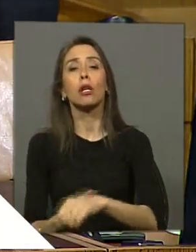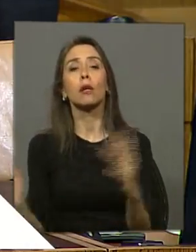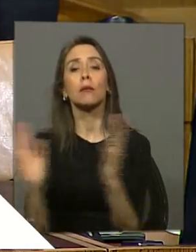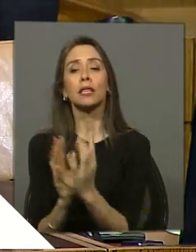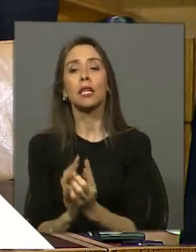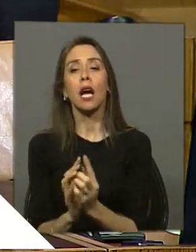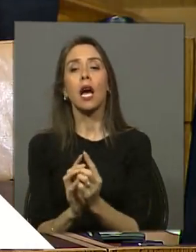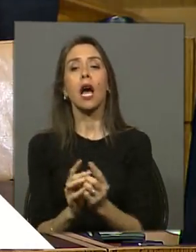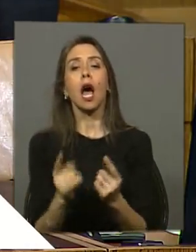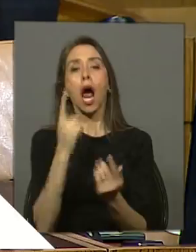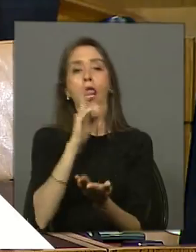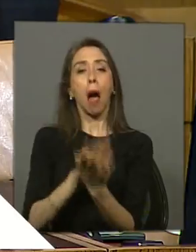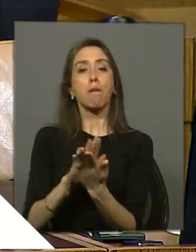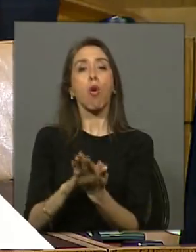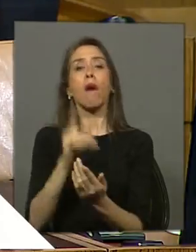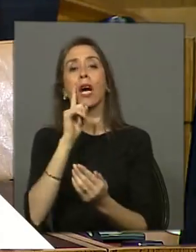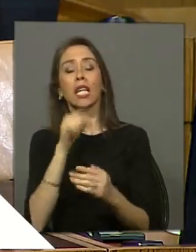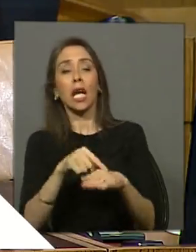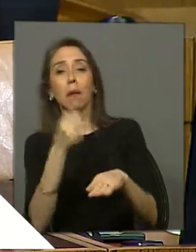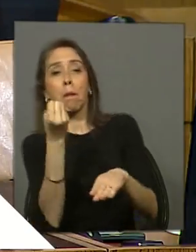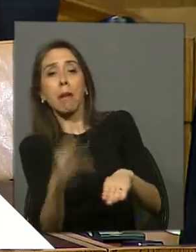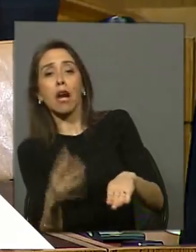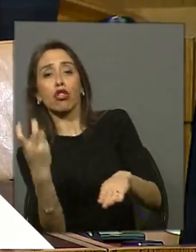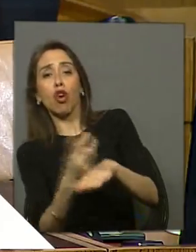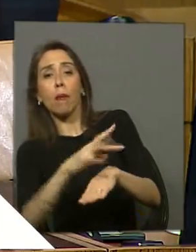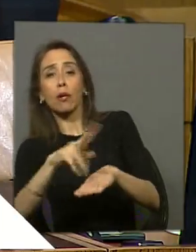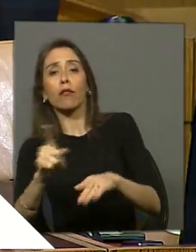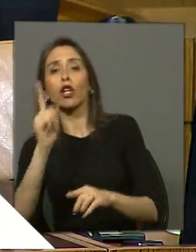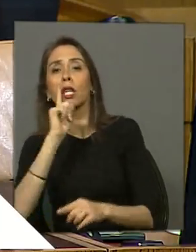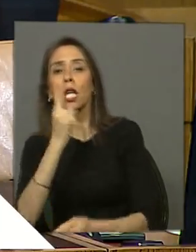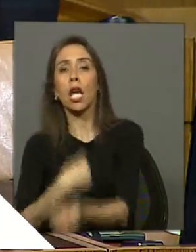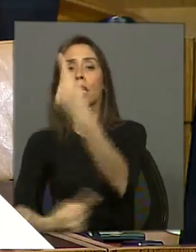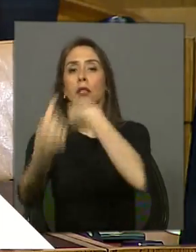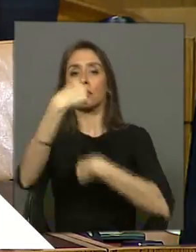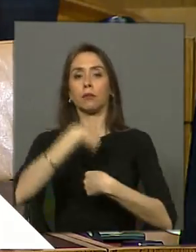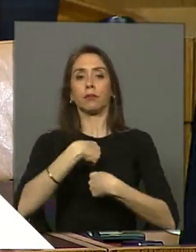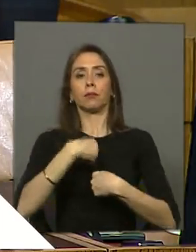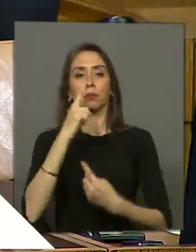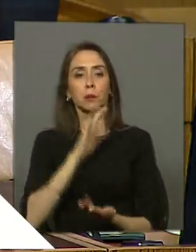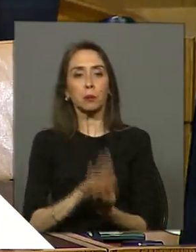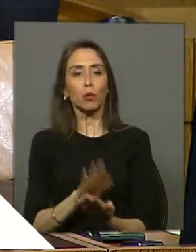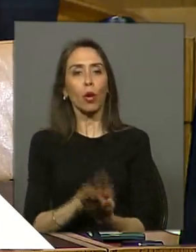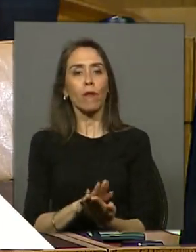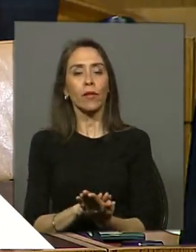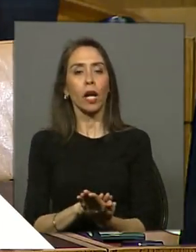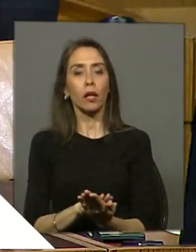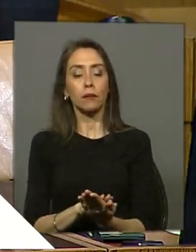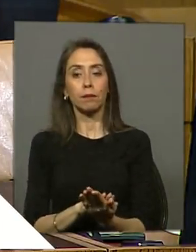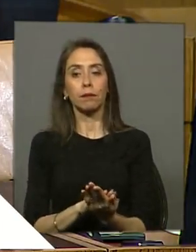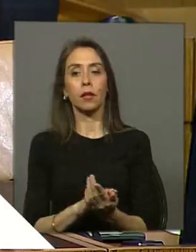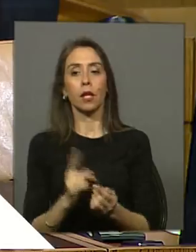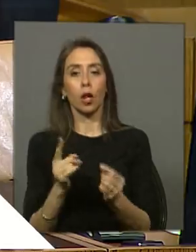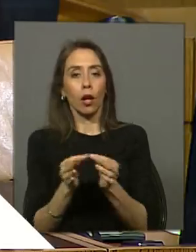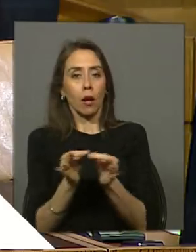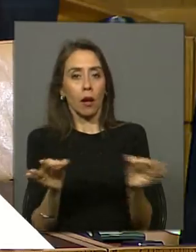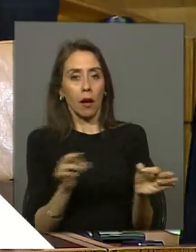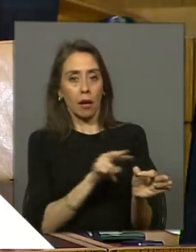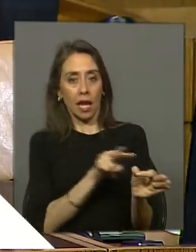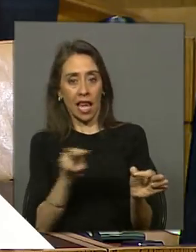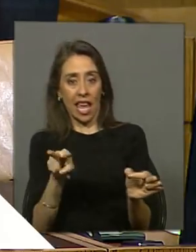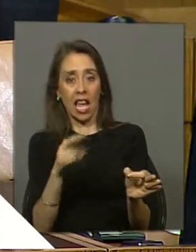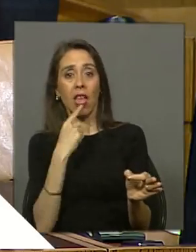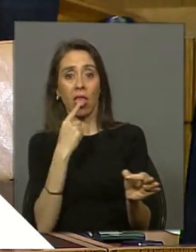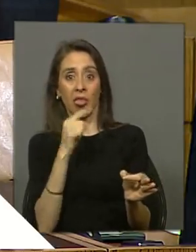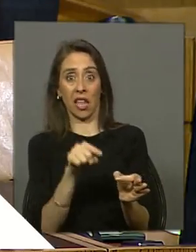invierte la carga de la prueba pues resulta que hay una frase que los invito a que lo lean